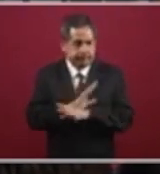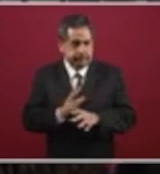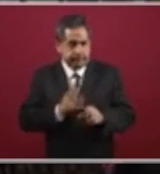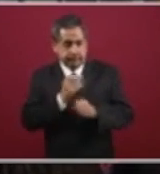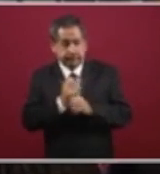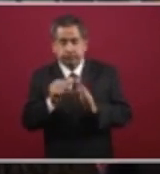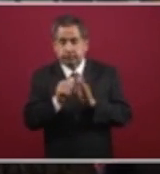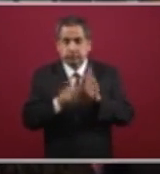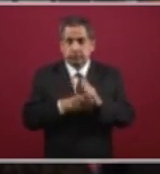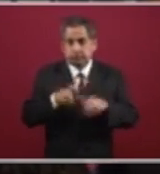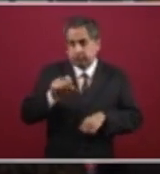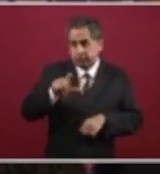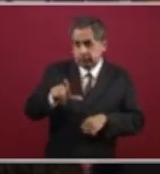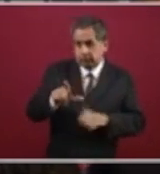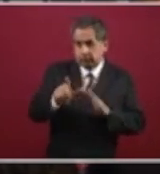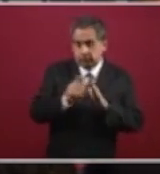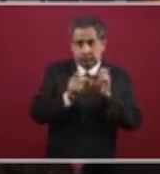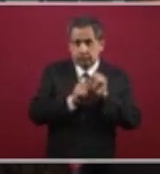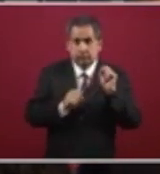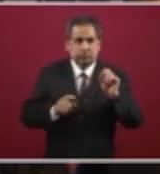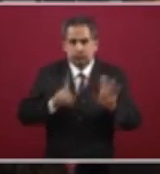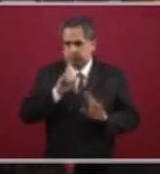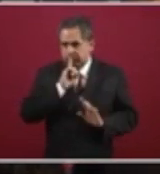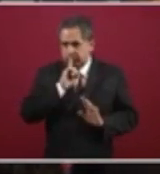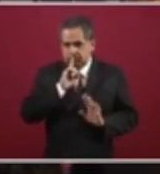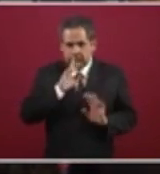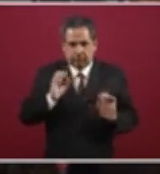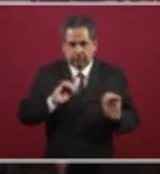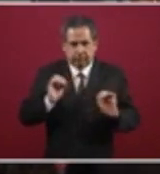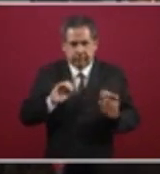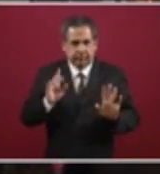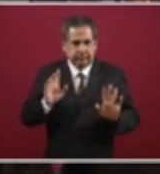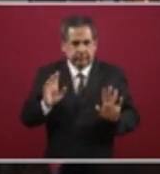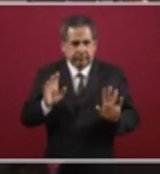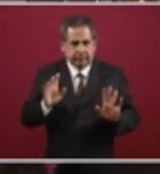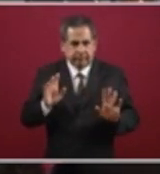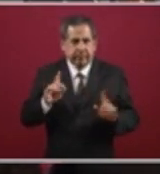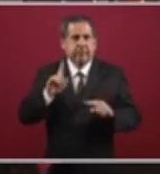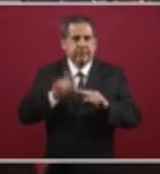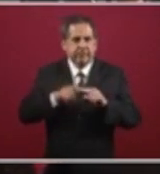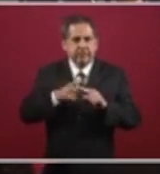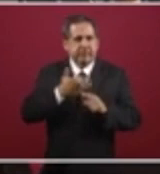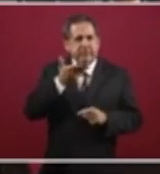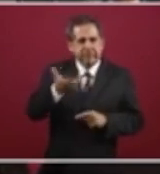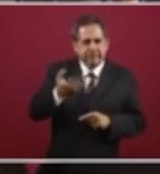el 27 constitucional. Es una demanda de los